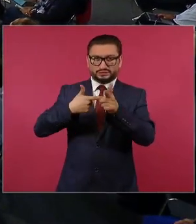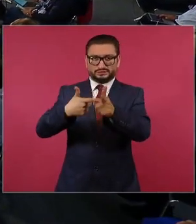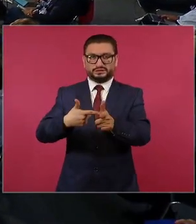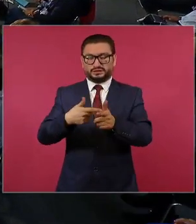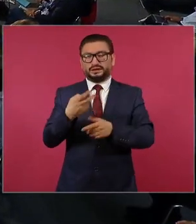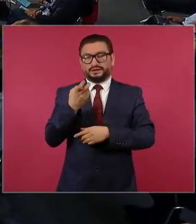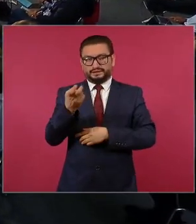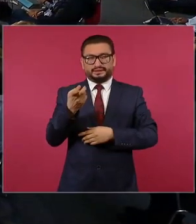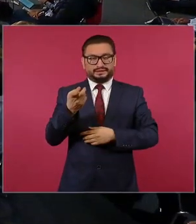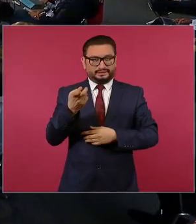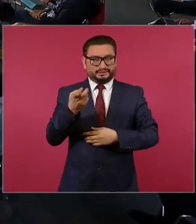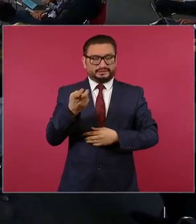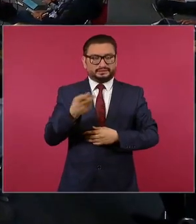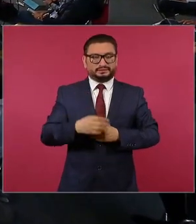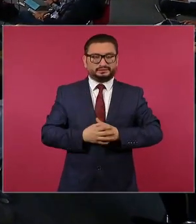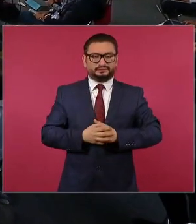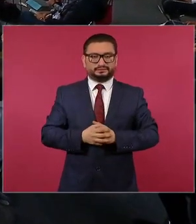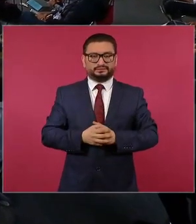¿Sí?